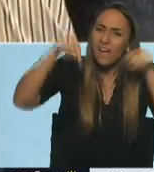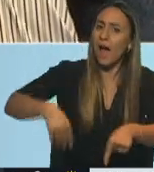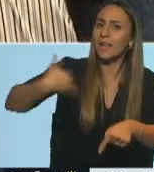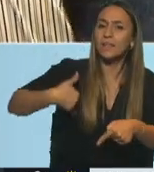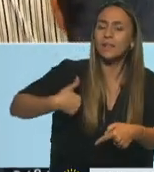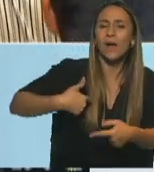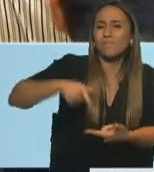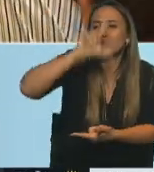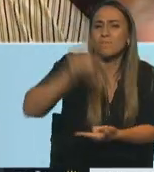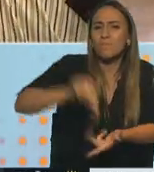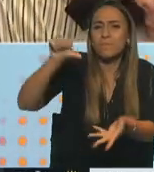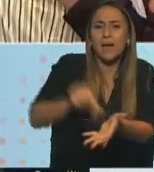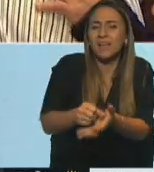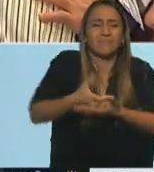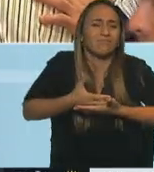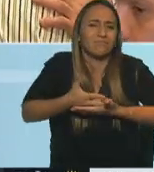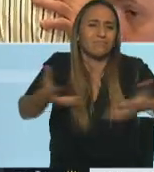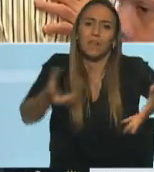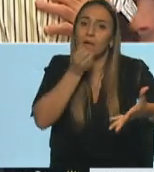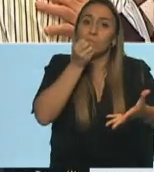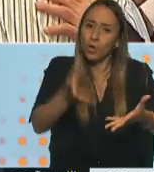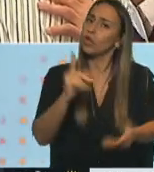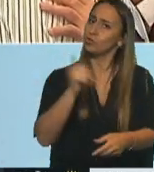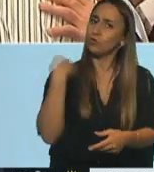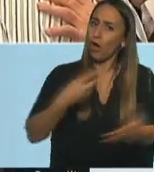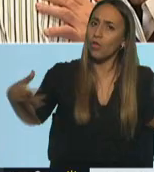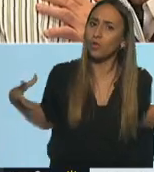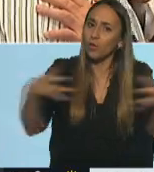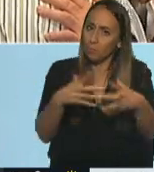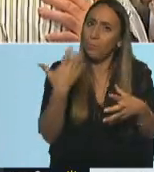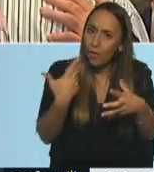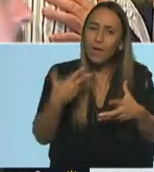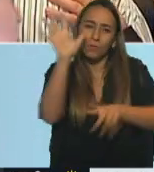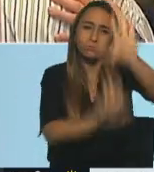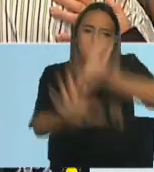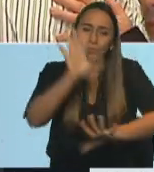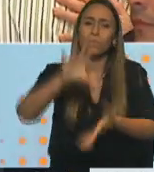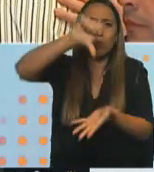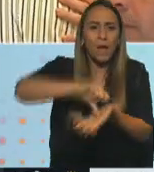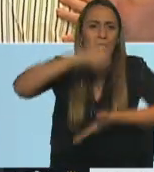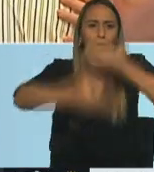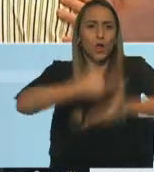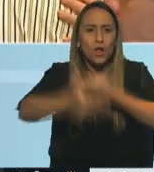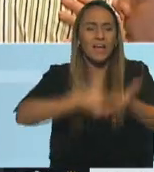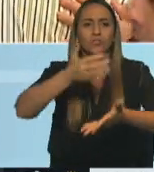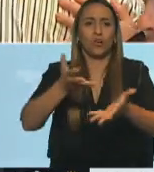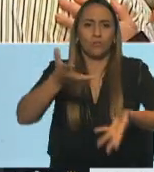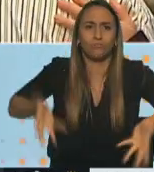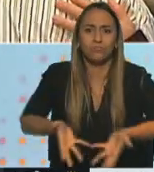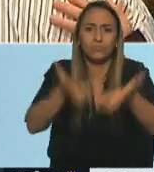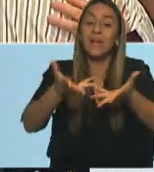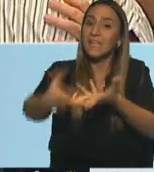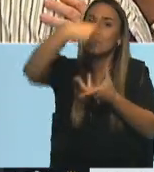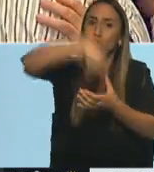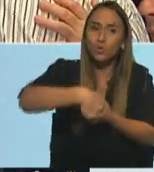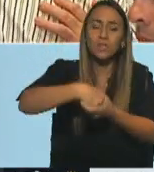país y que entre todos lo podemos hacer un país de progreso, de desarrollo inclusivo